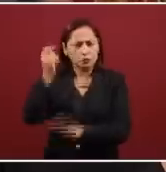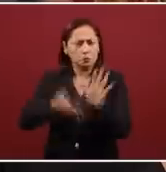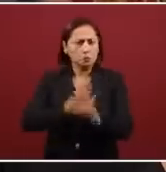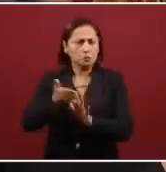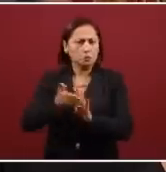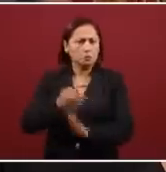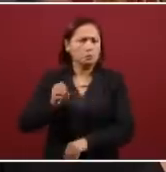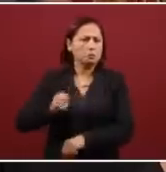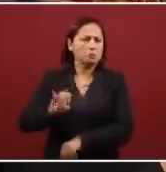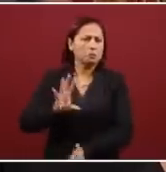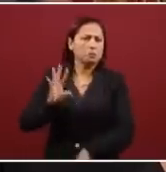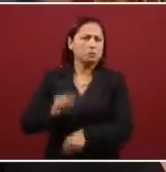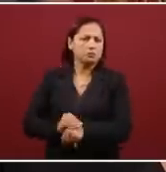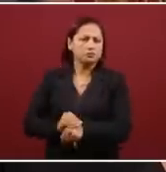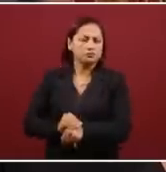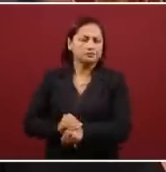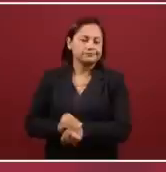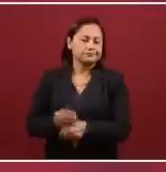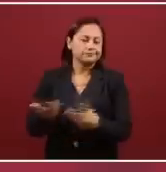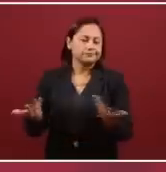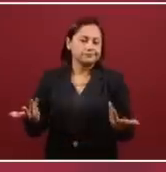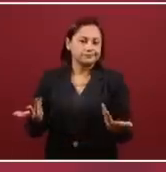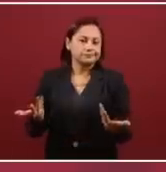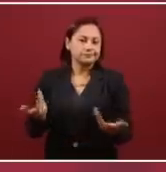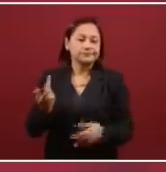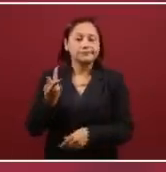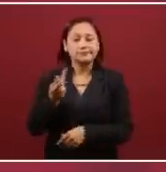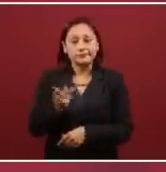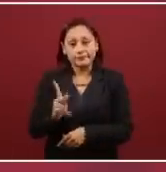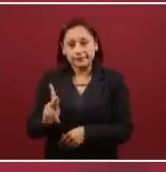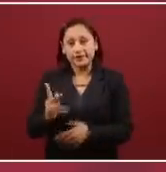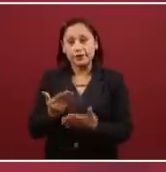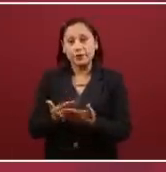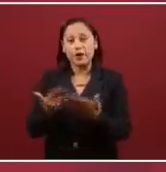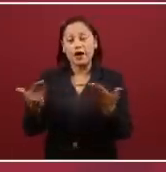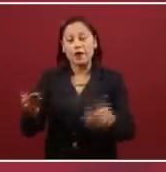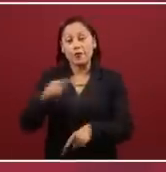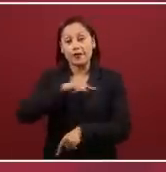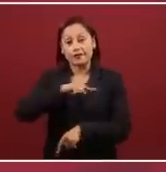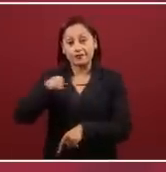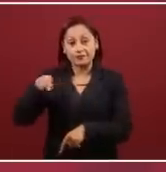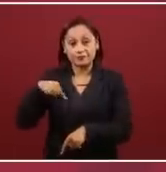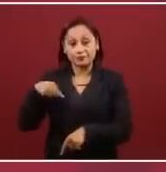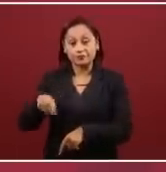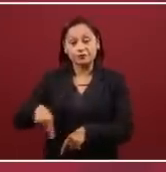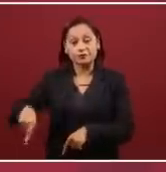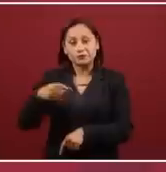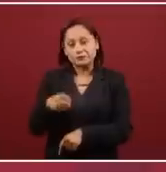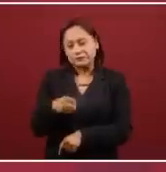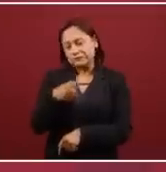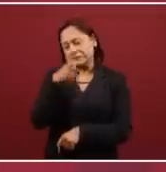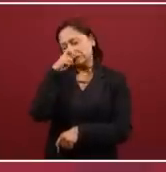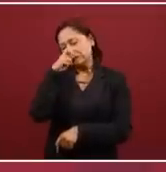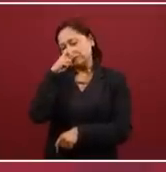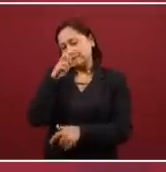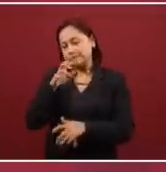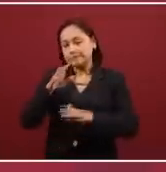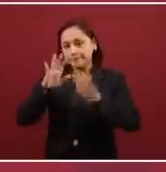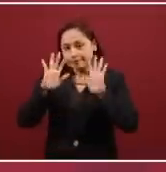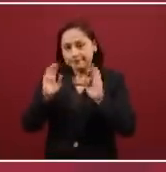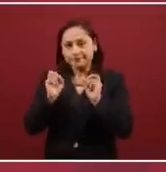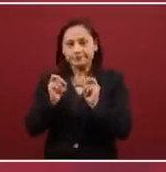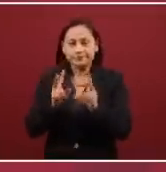lo nuestro, pues ahora son muy exigentes. Entonces,